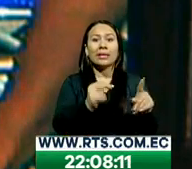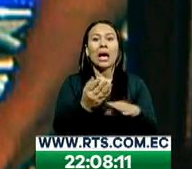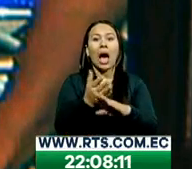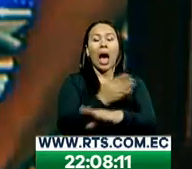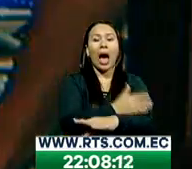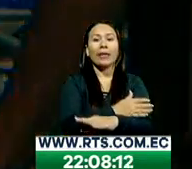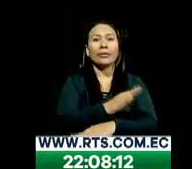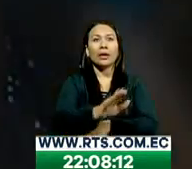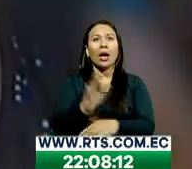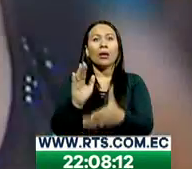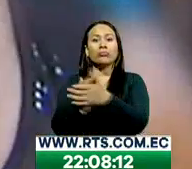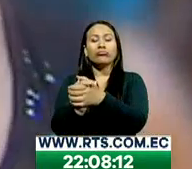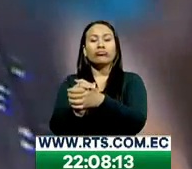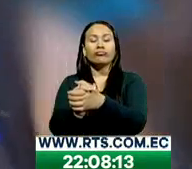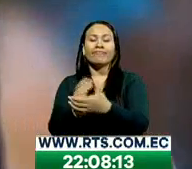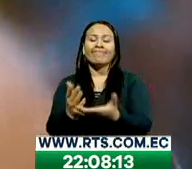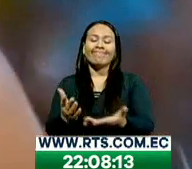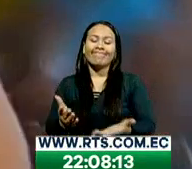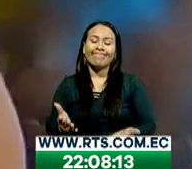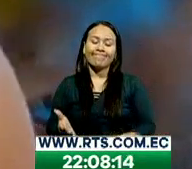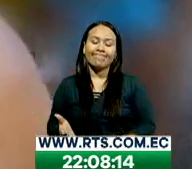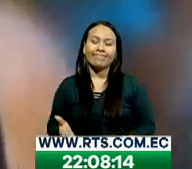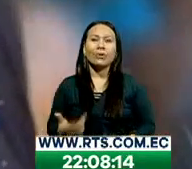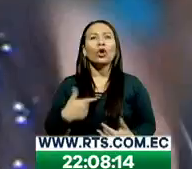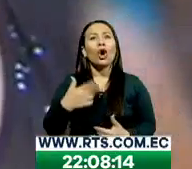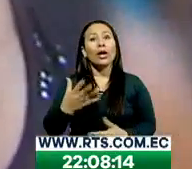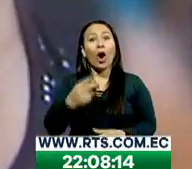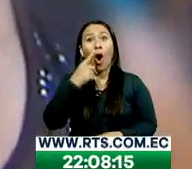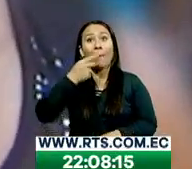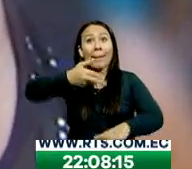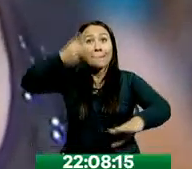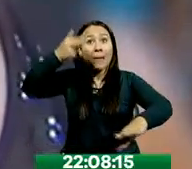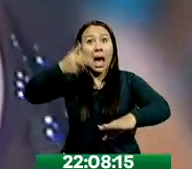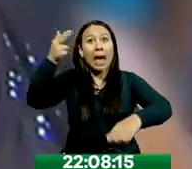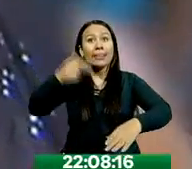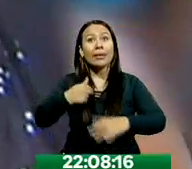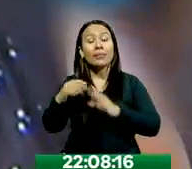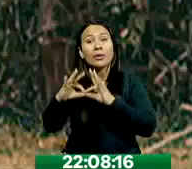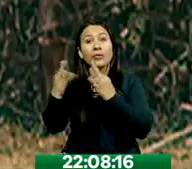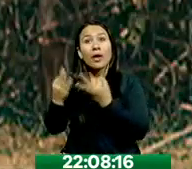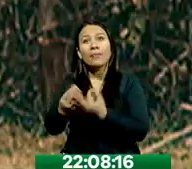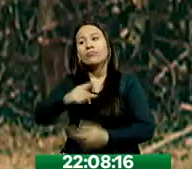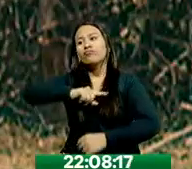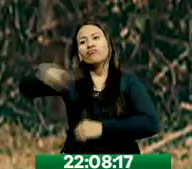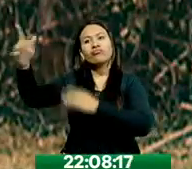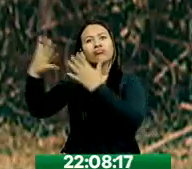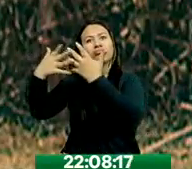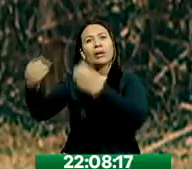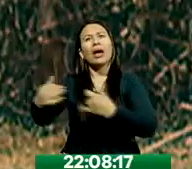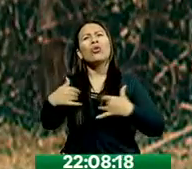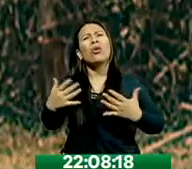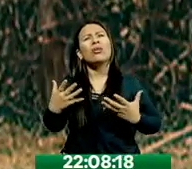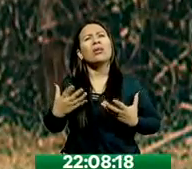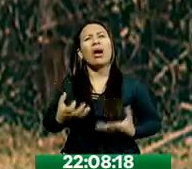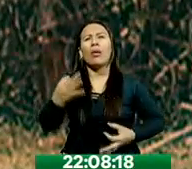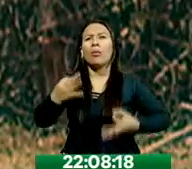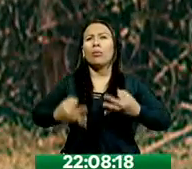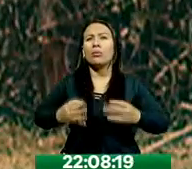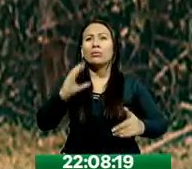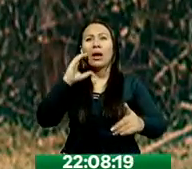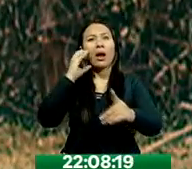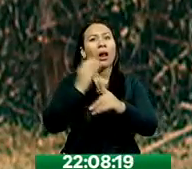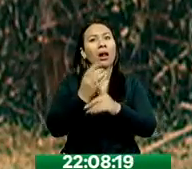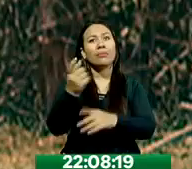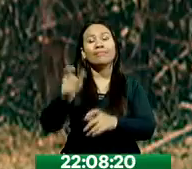comprometido yo quiero que ellos paguen por el hijo por cualquiera que lo hizo las víctimas se ganaban la vida como